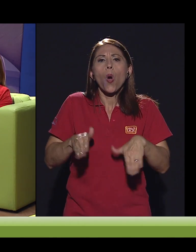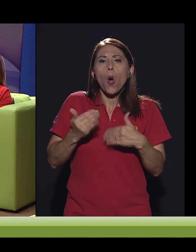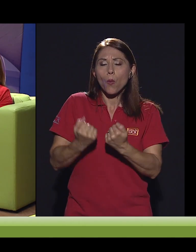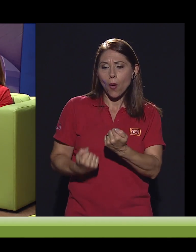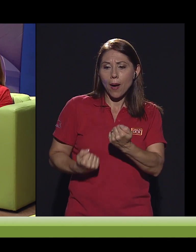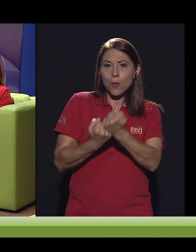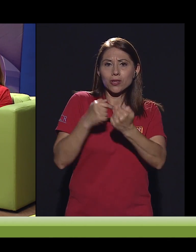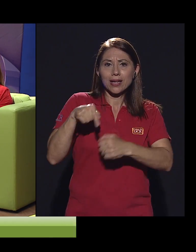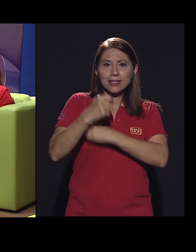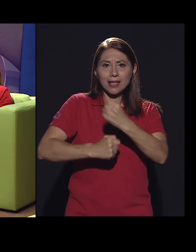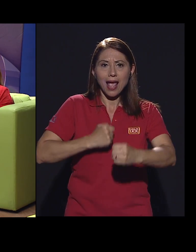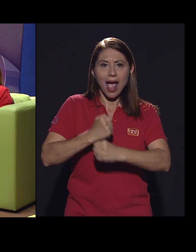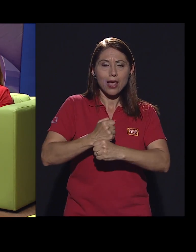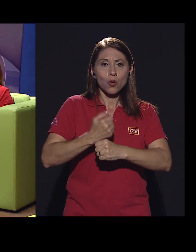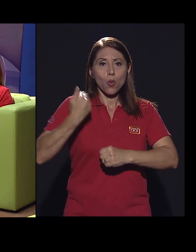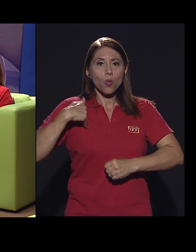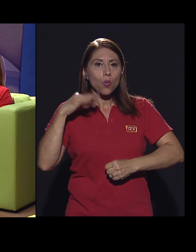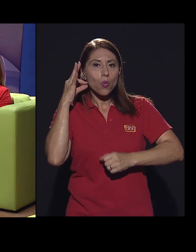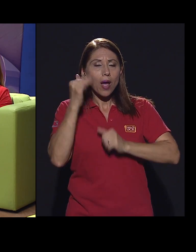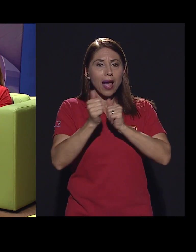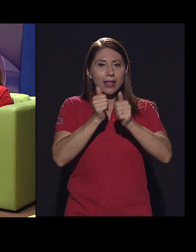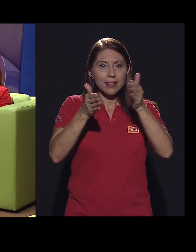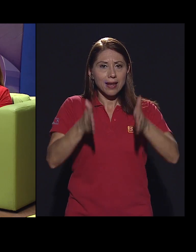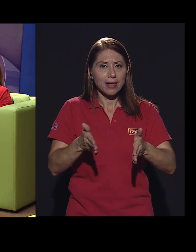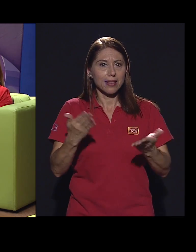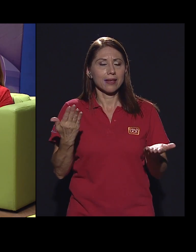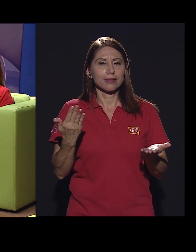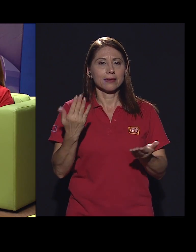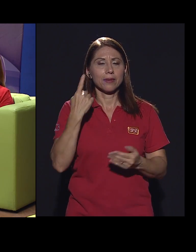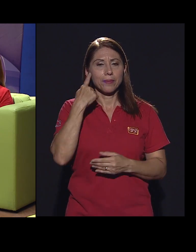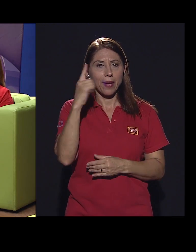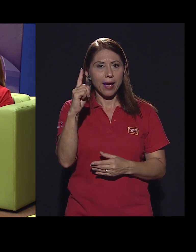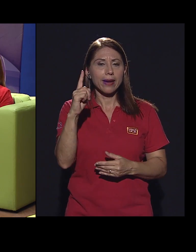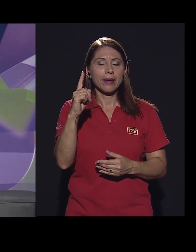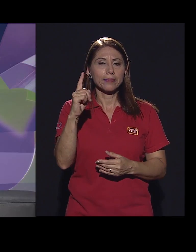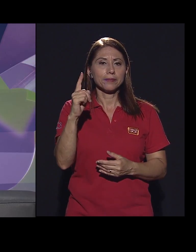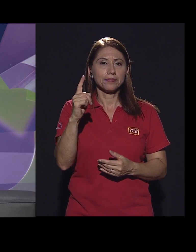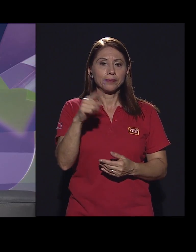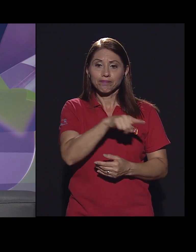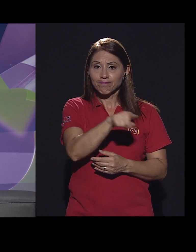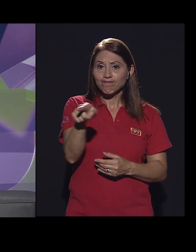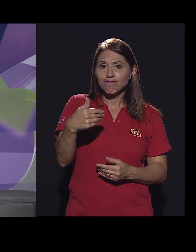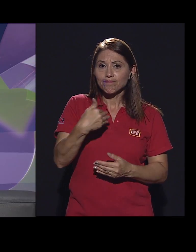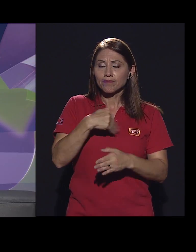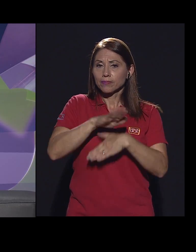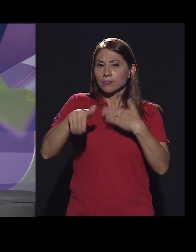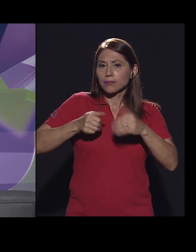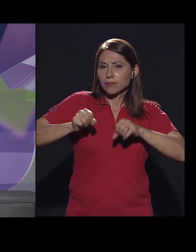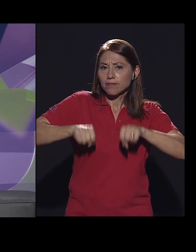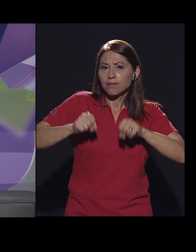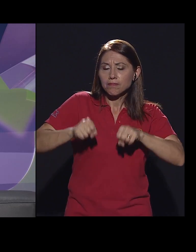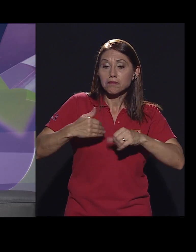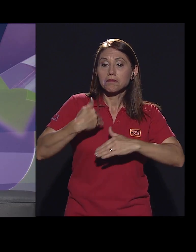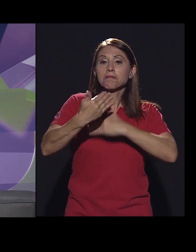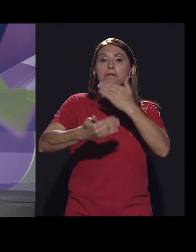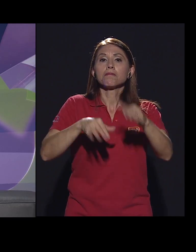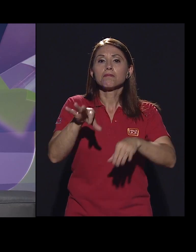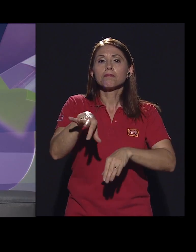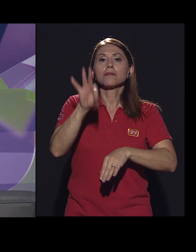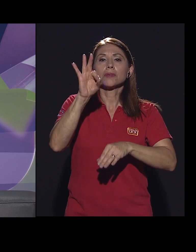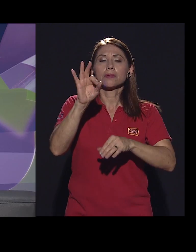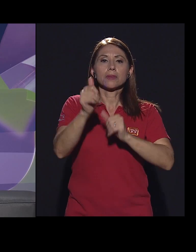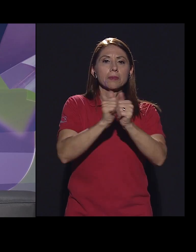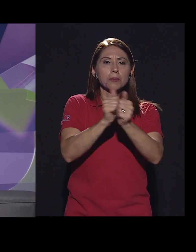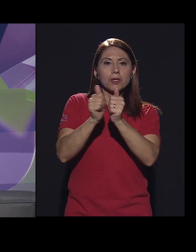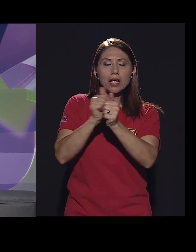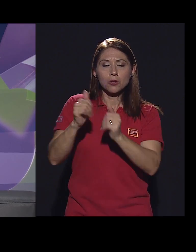pretende apoyar en este año a las y los atletas en este aspecto, ¿verdad?, para que tengan todas las posibilidades de clasificar